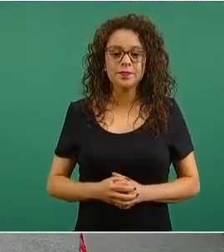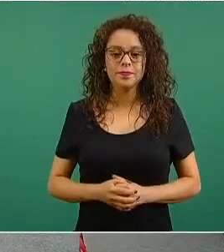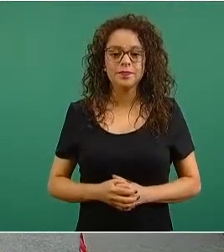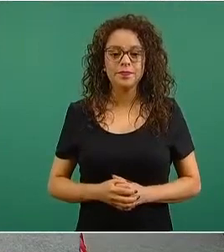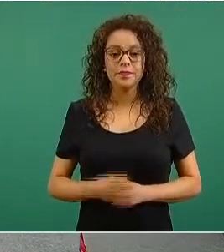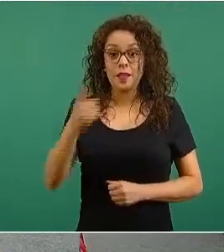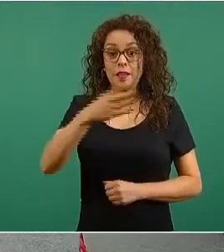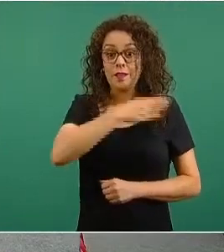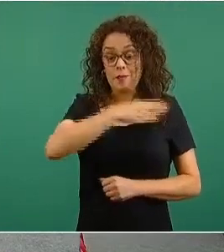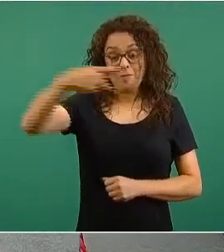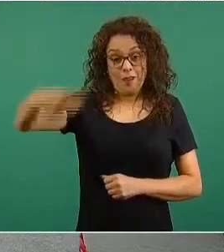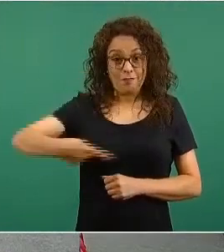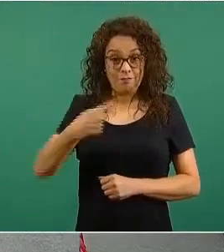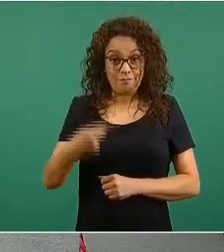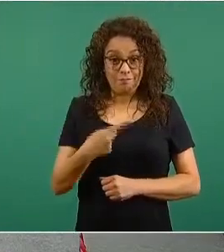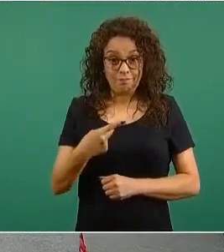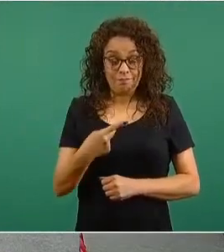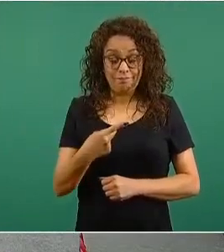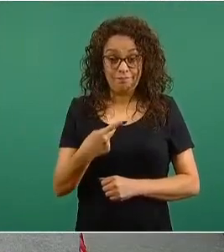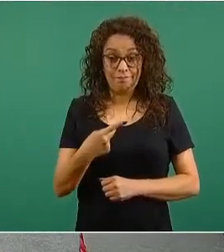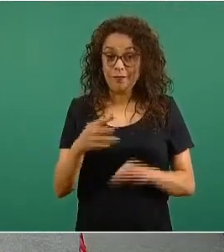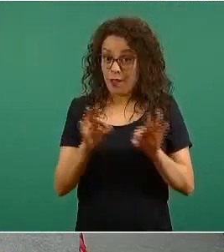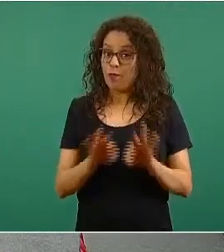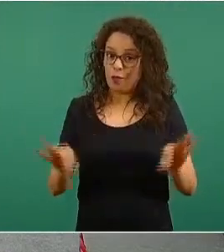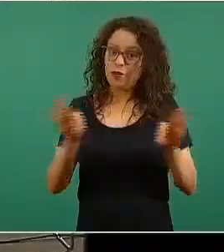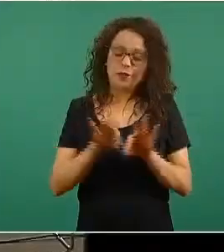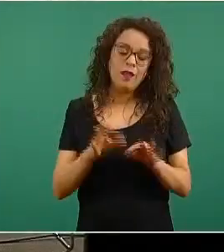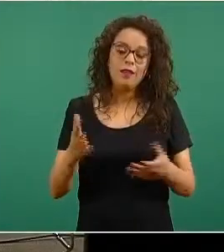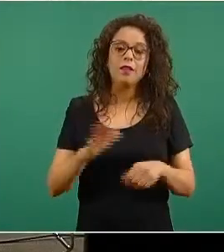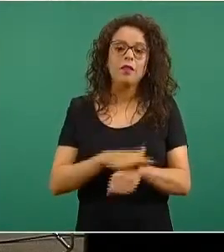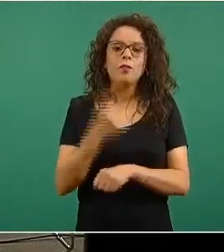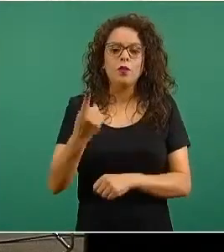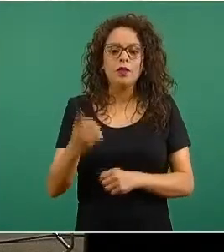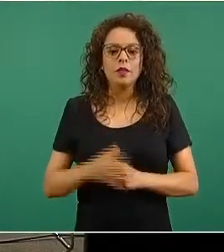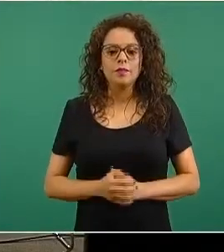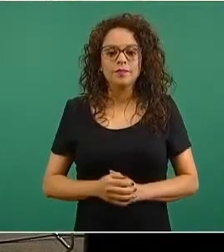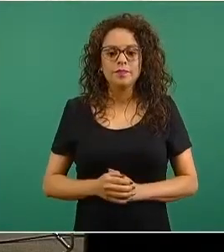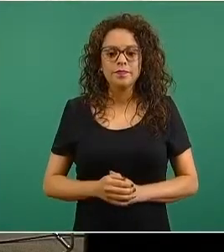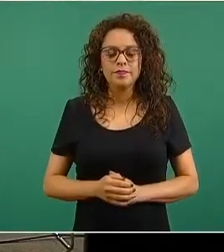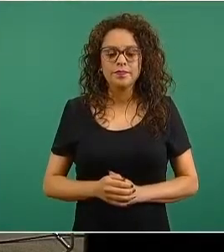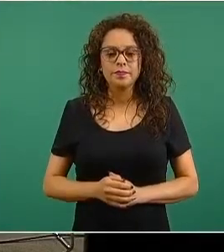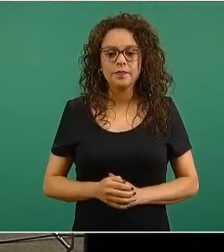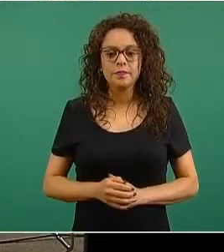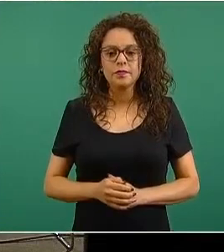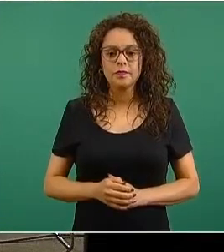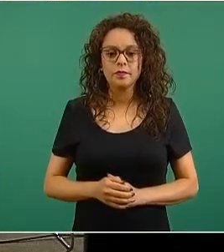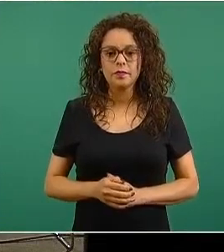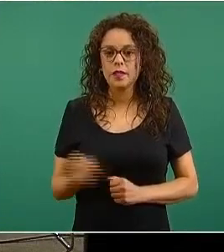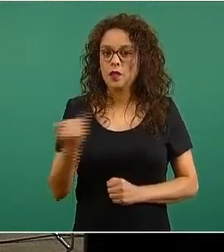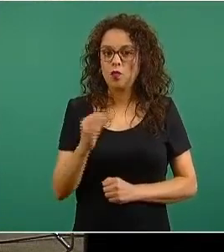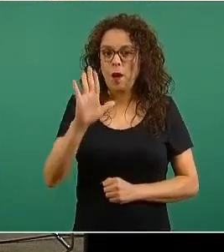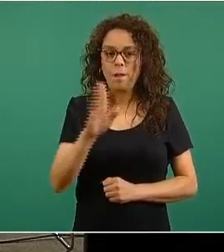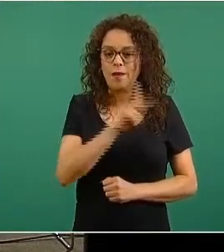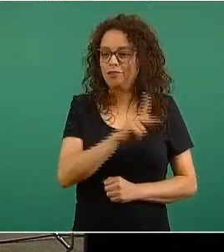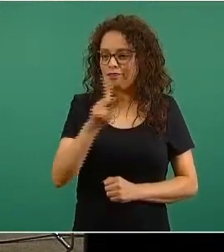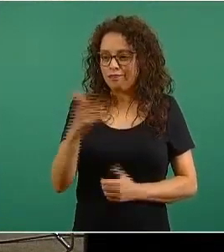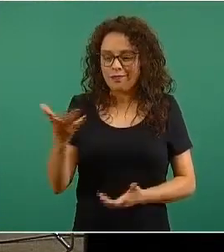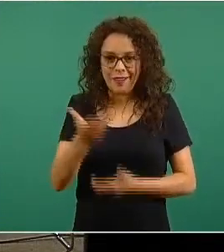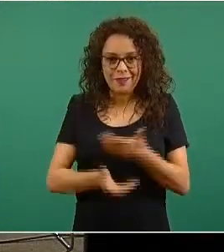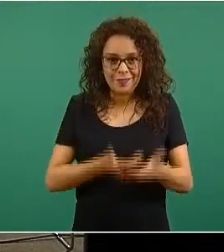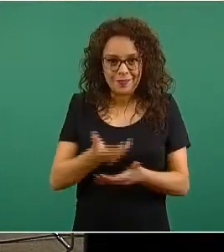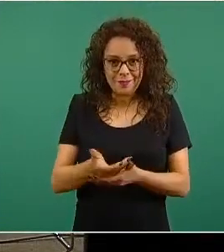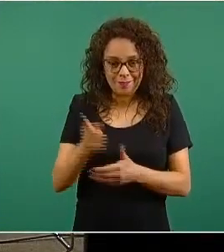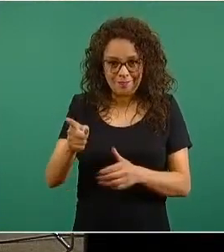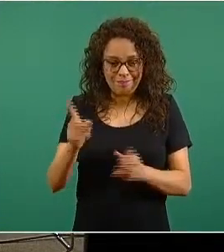Qué bueno que lo pregunta también, es una pregunta muy relevante porque semejante a los servicios funerarios, la red de